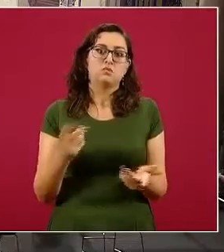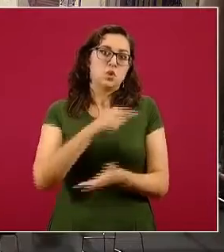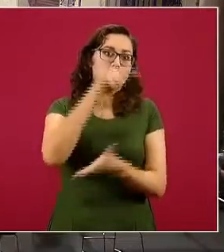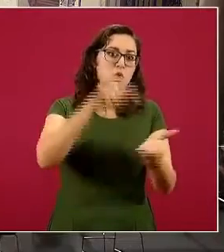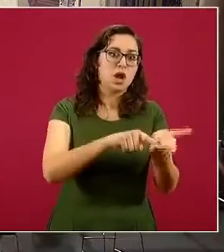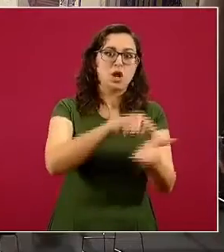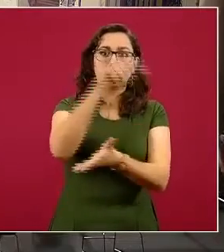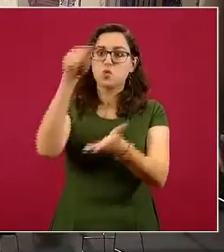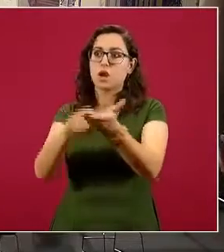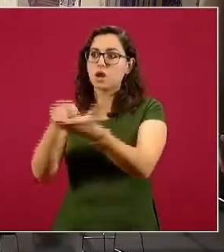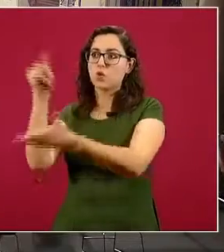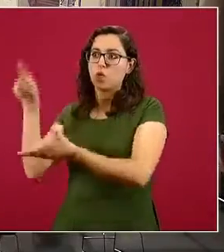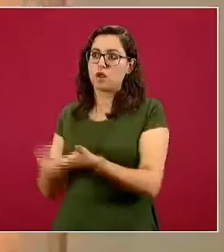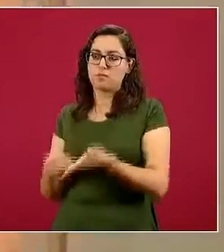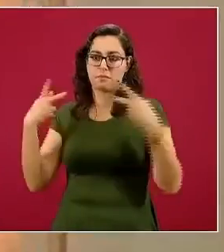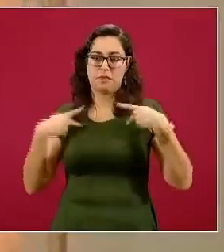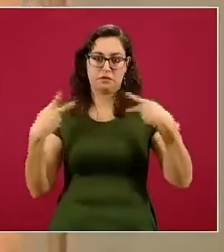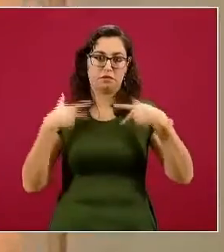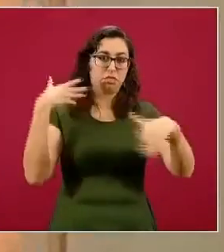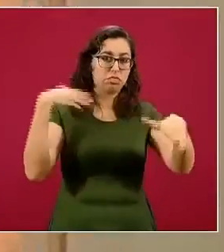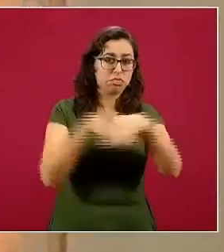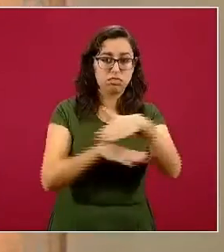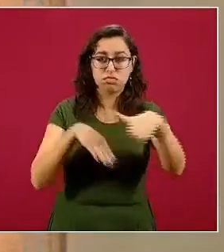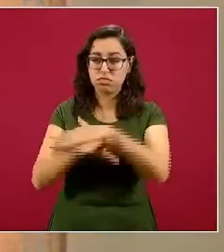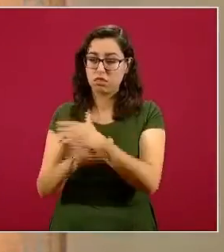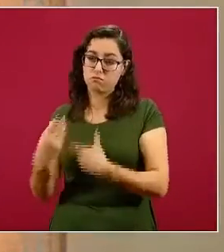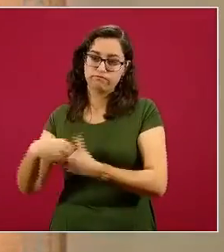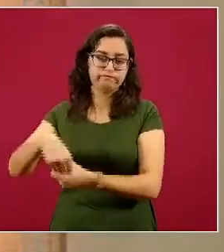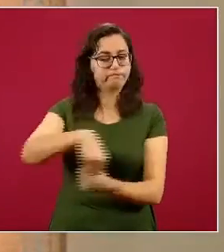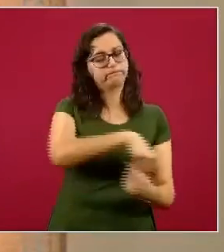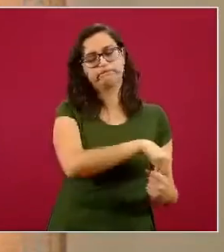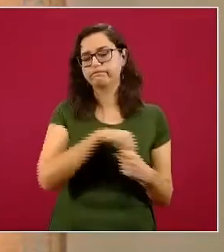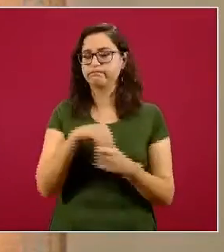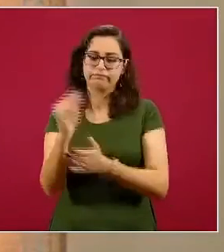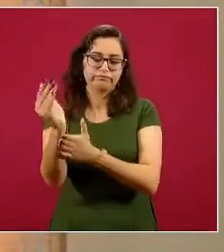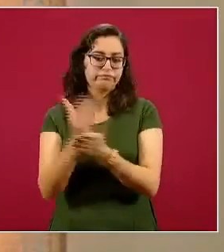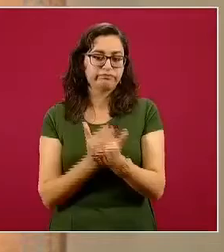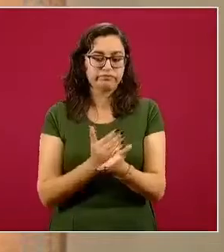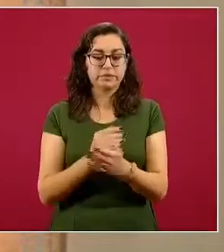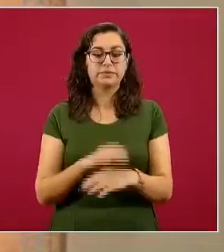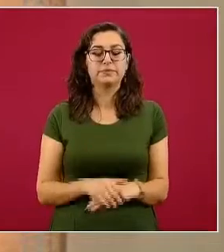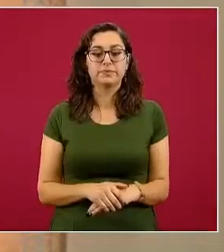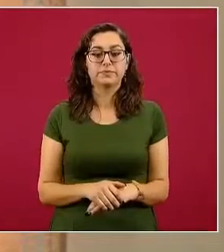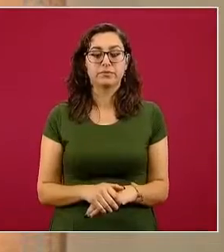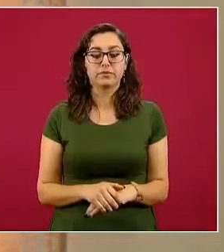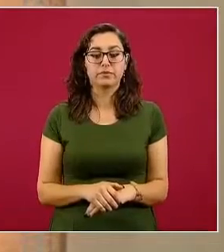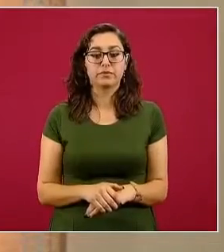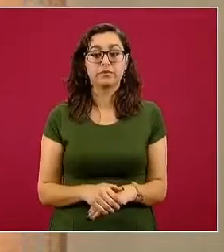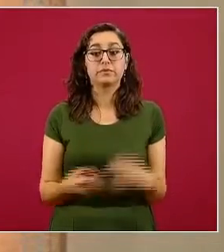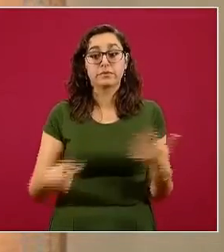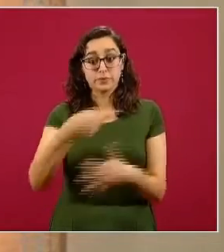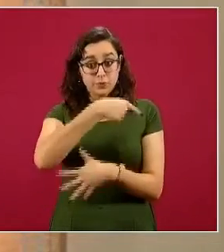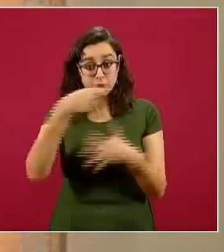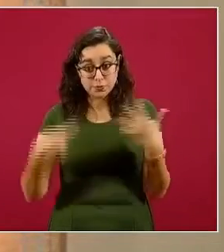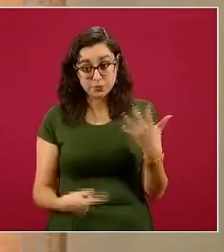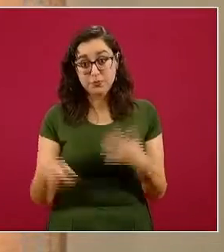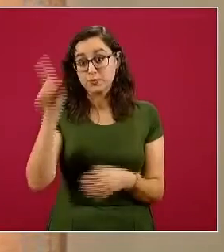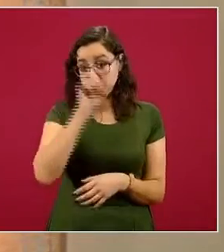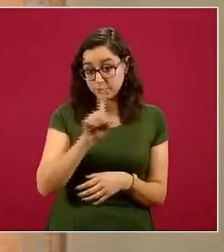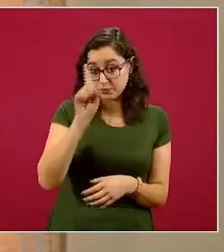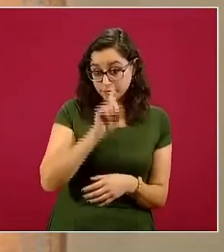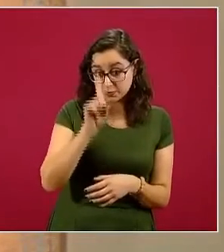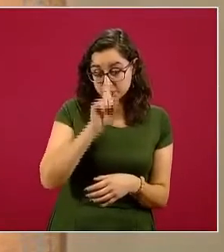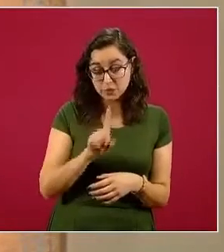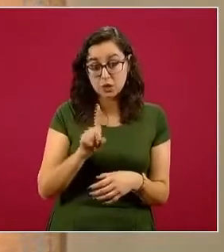los diferentes establecimientos públicos de servicios u otros similares. Atender estas recomendaciones es lo que en